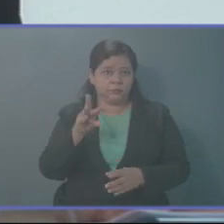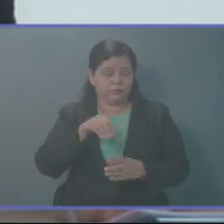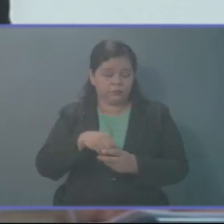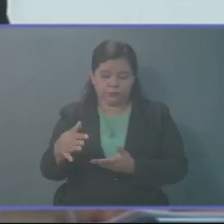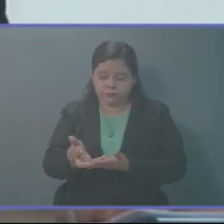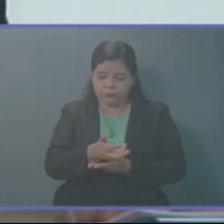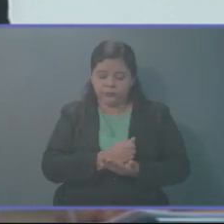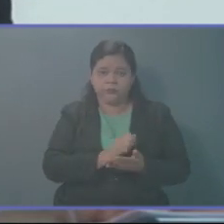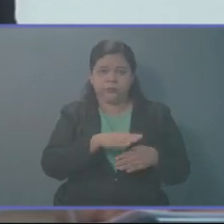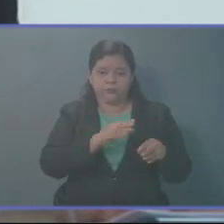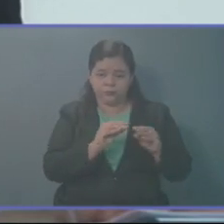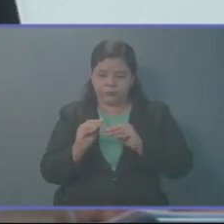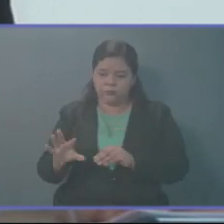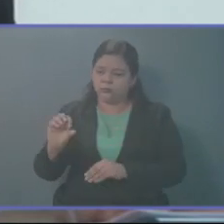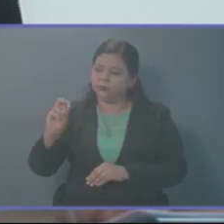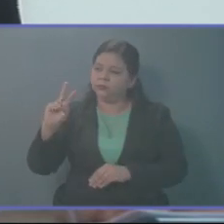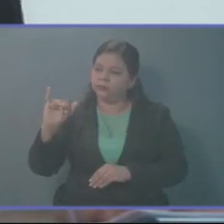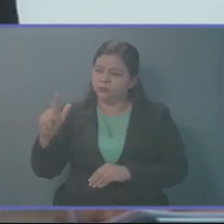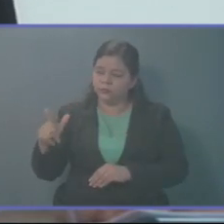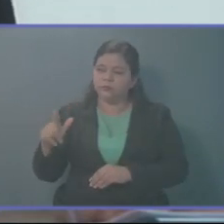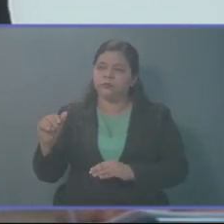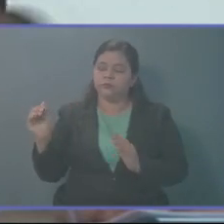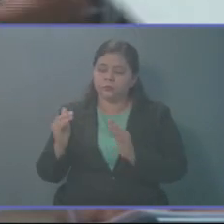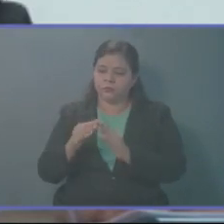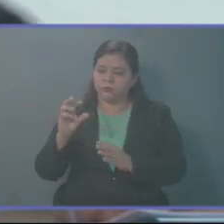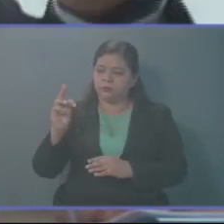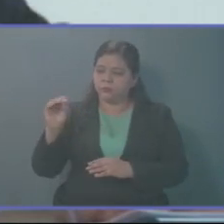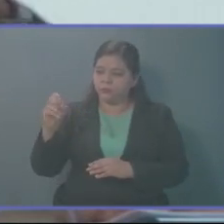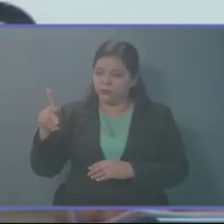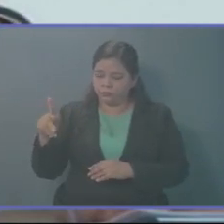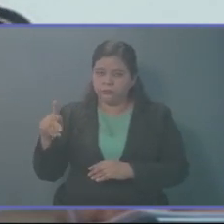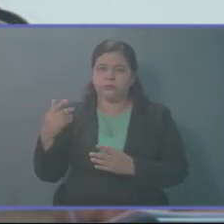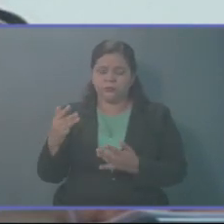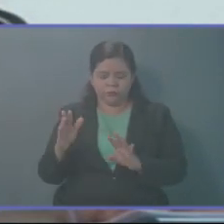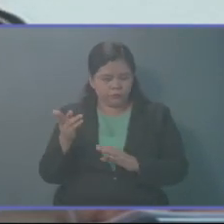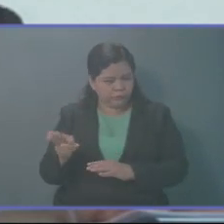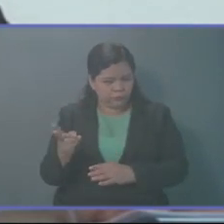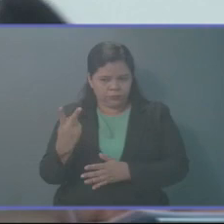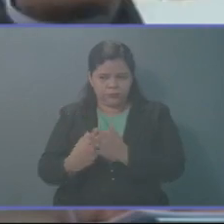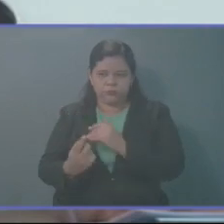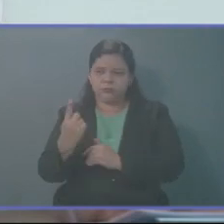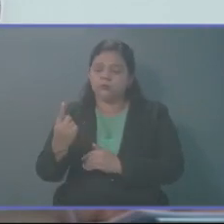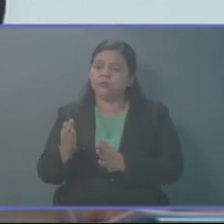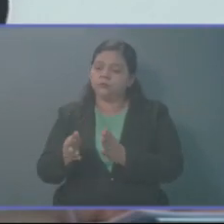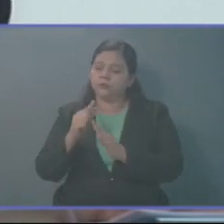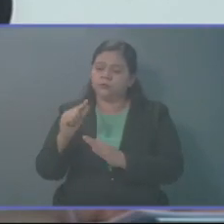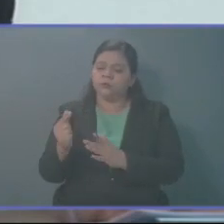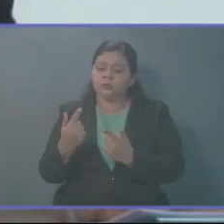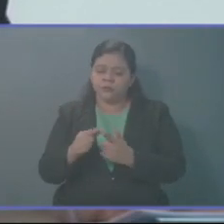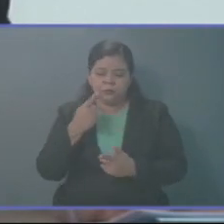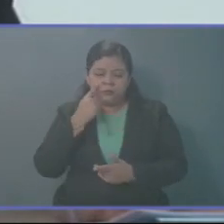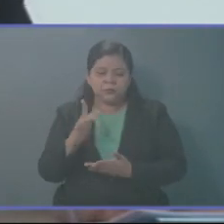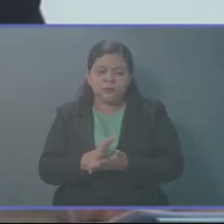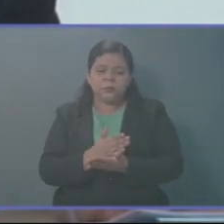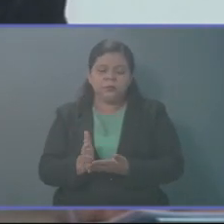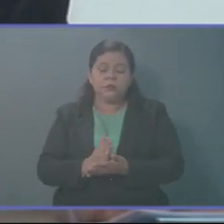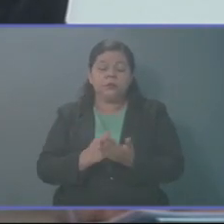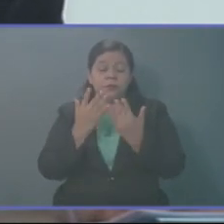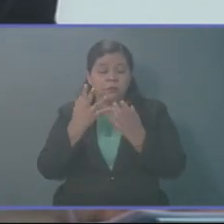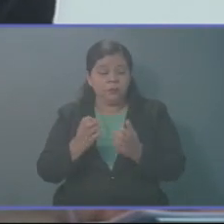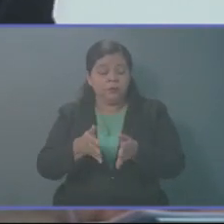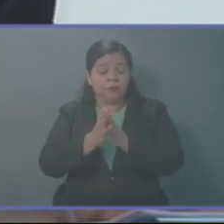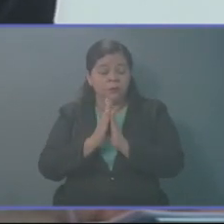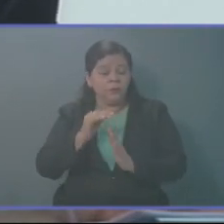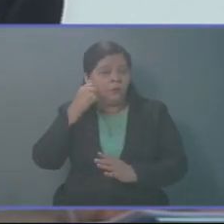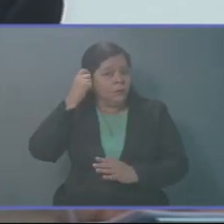se lo pasa a Fovial, y Fovial con el MOC, que es el mismo ente que hace su trabajo, se sabían cómo se distribuye. Ahora lo que está pidiendo el ministro con